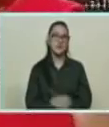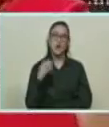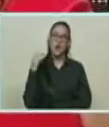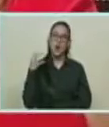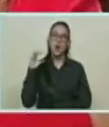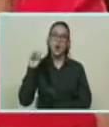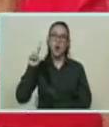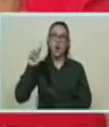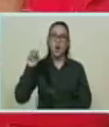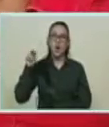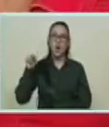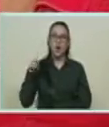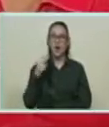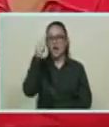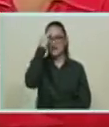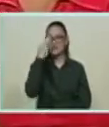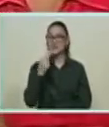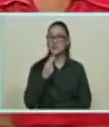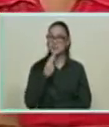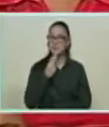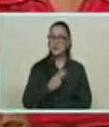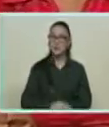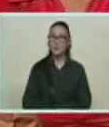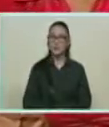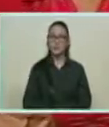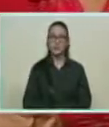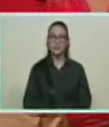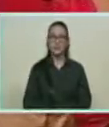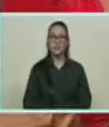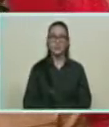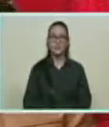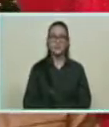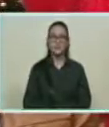Colón, Antímano.